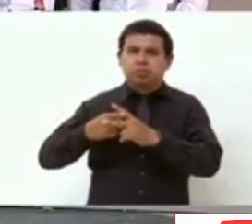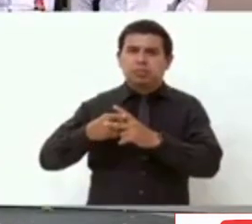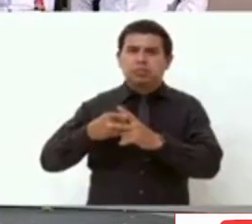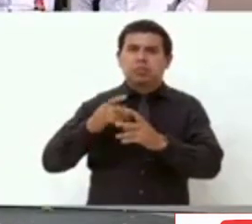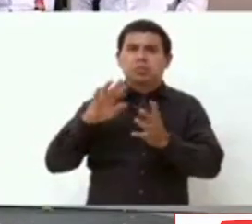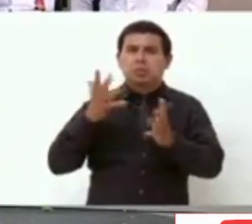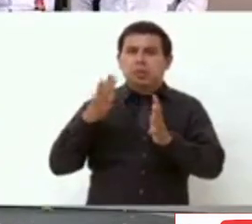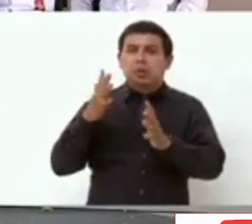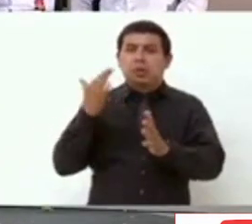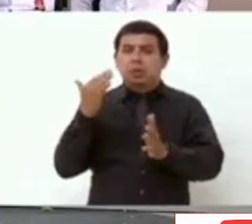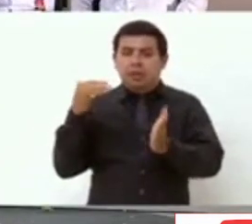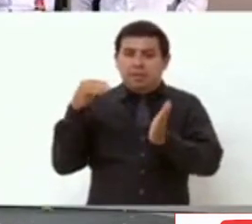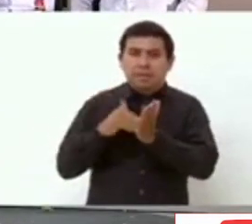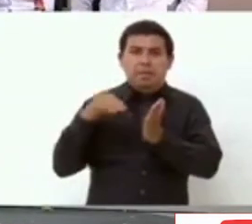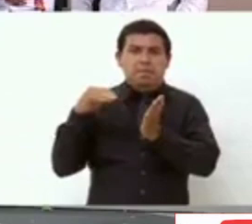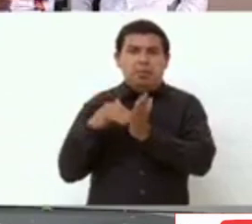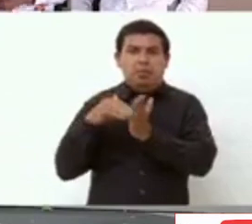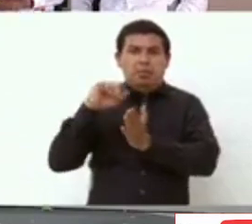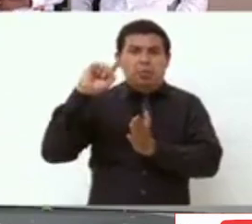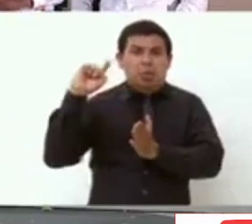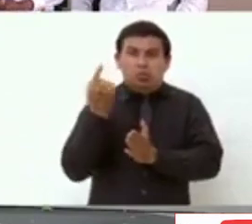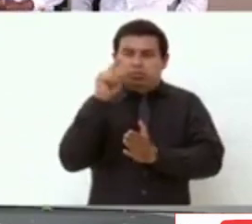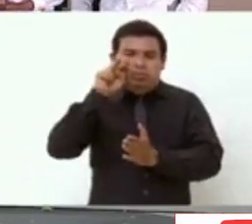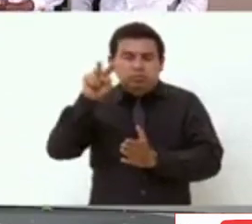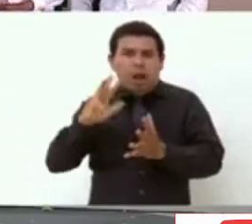muy cerca de los 50 mil millones de dólares.